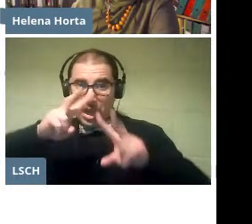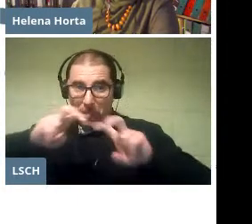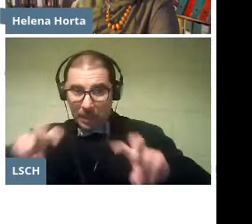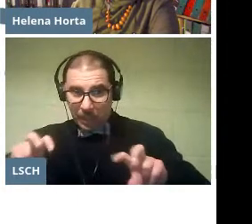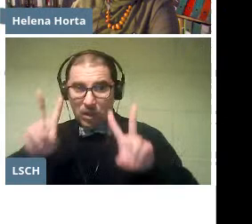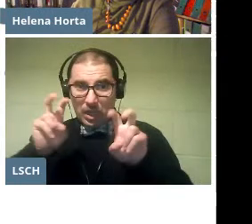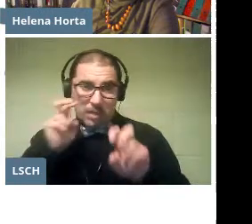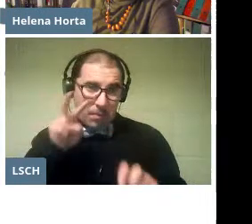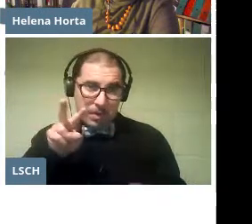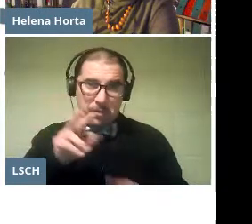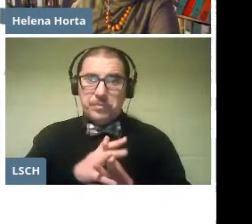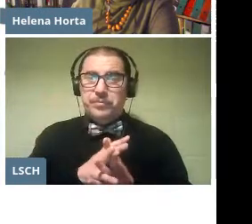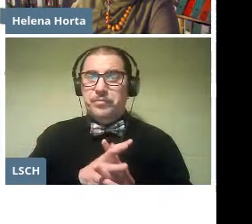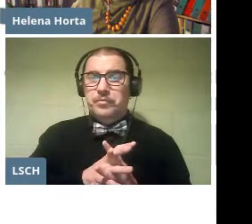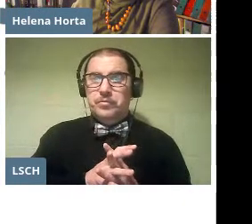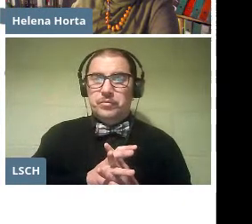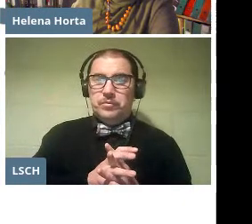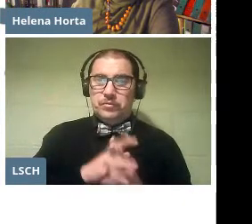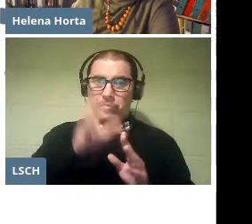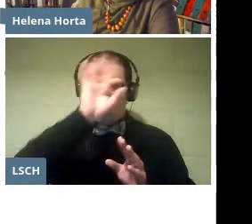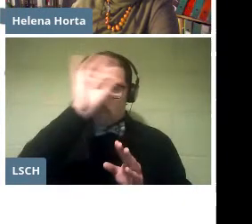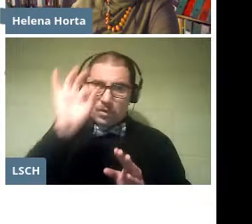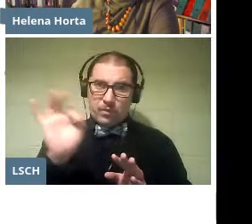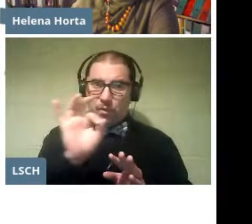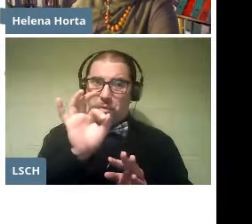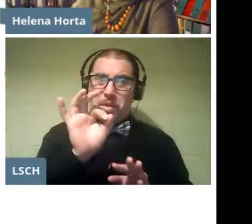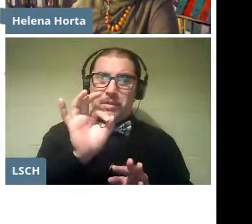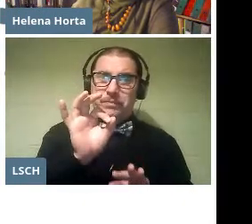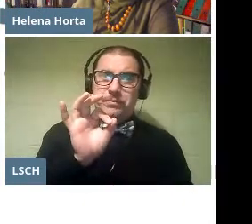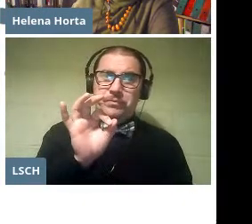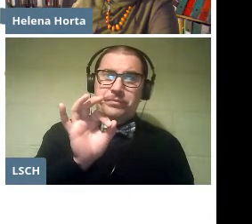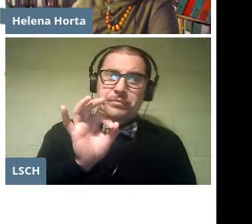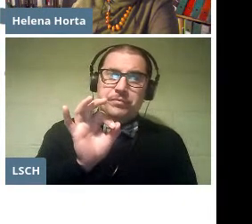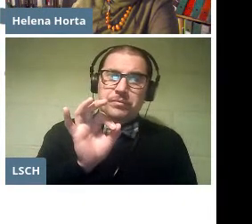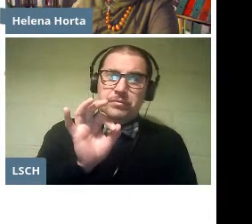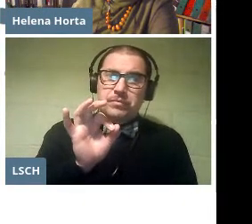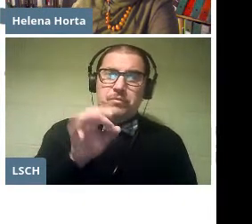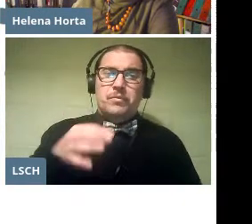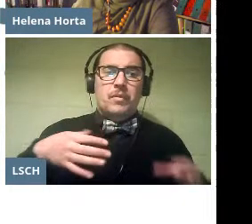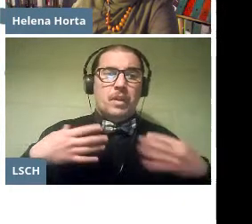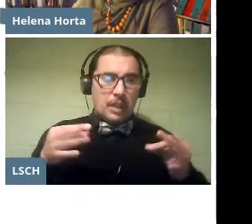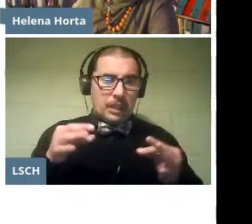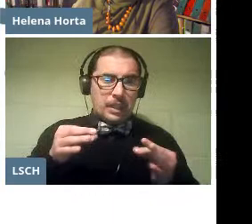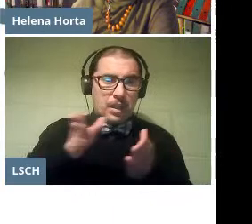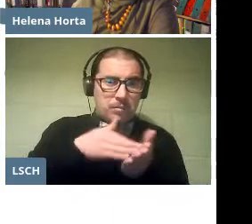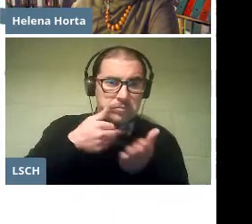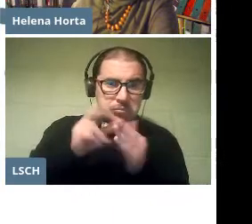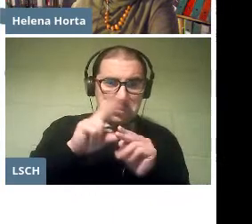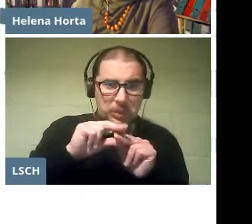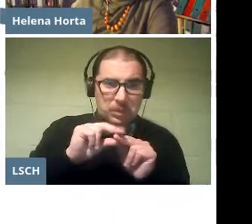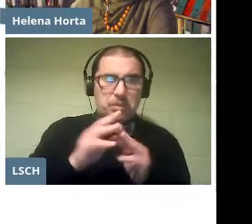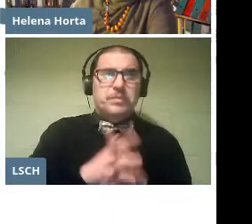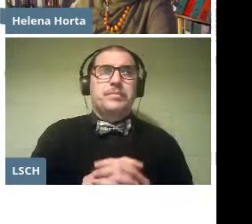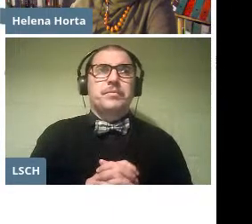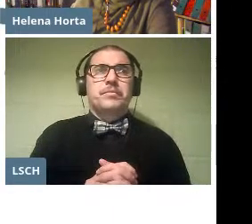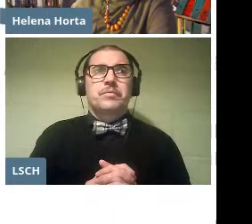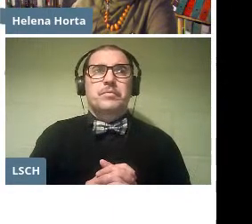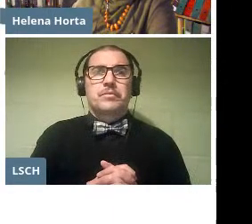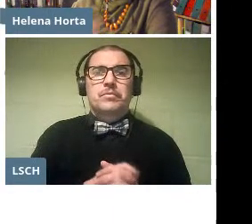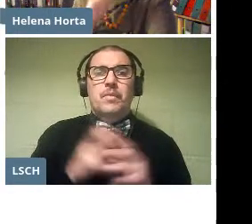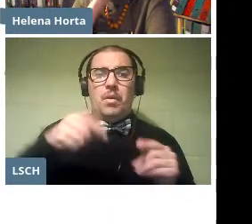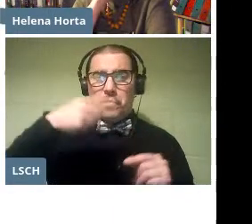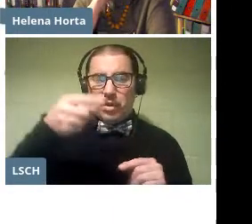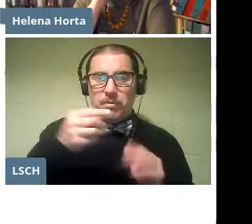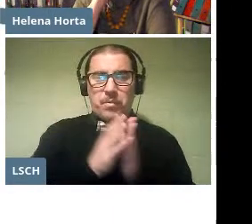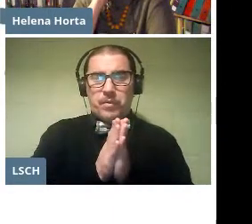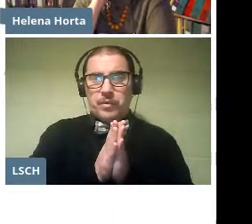tema, hemos ido relevando de los textiles arqueológicos mismos. La próxima, por